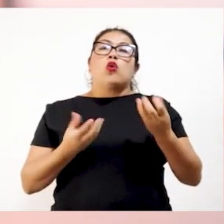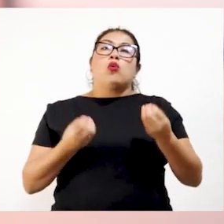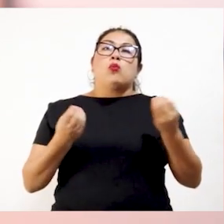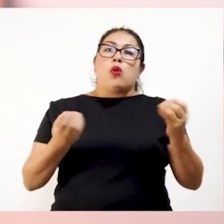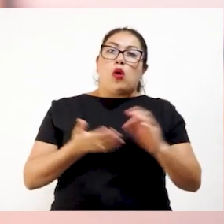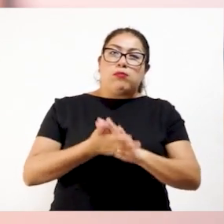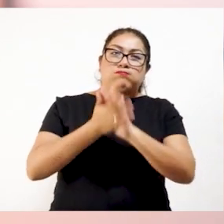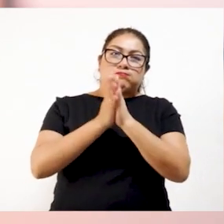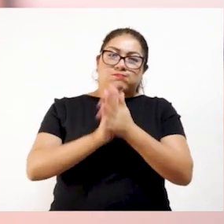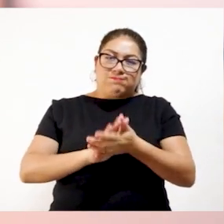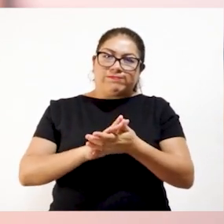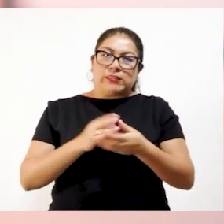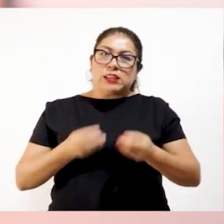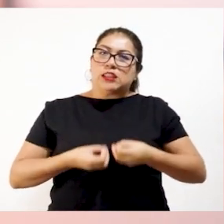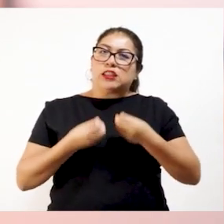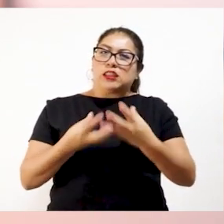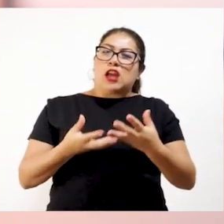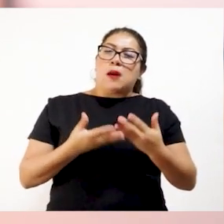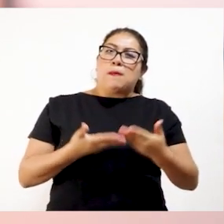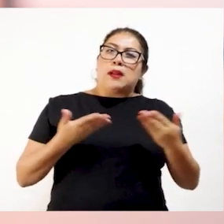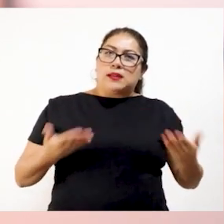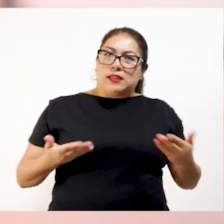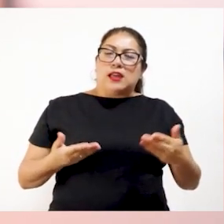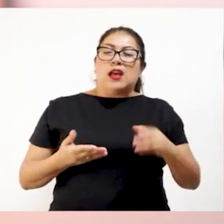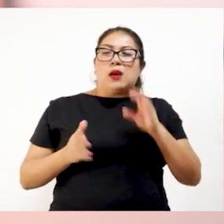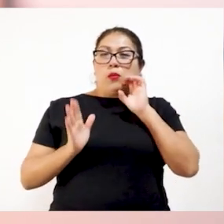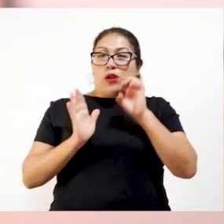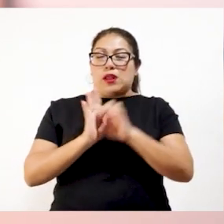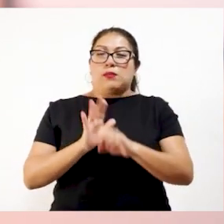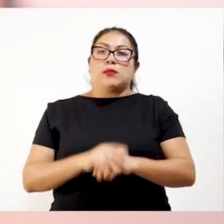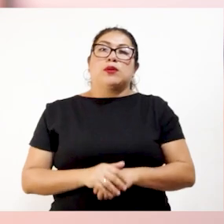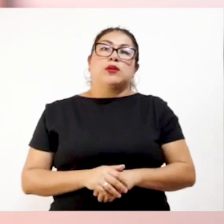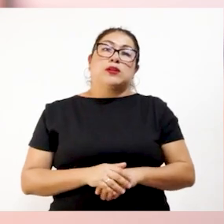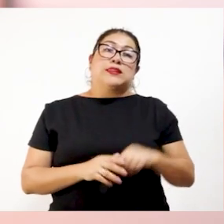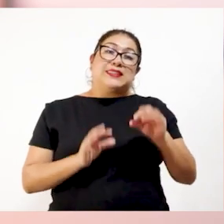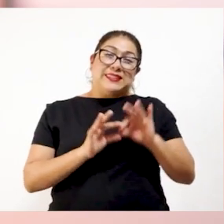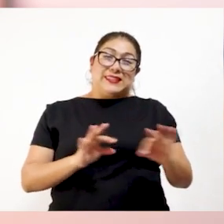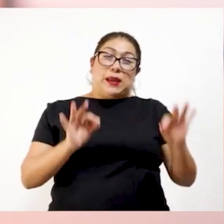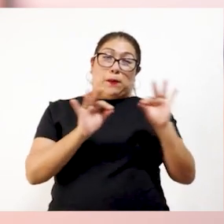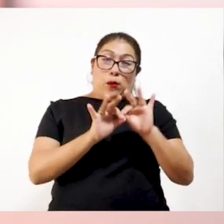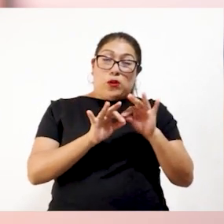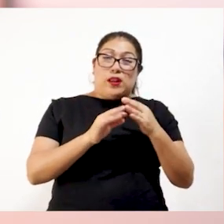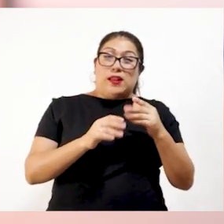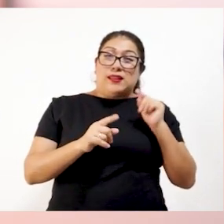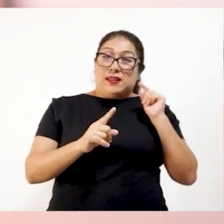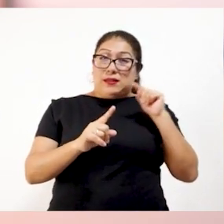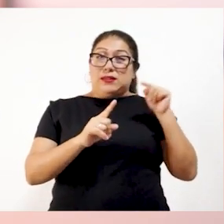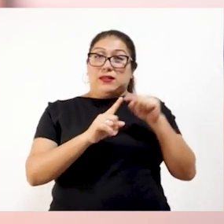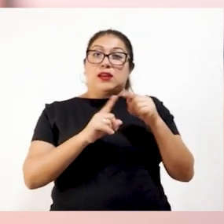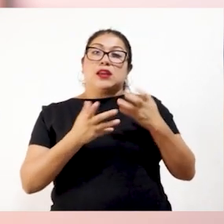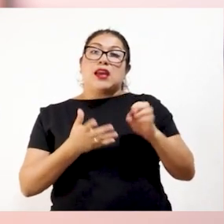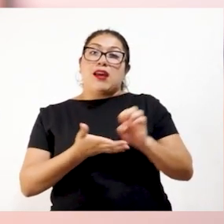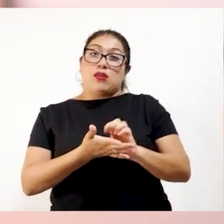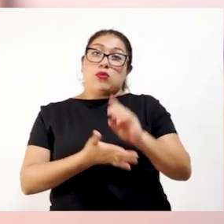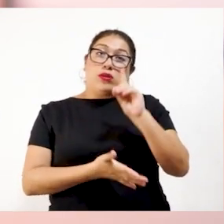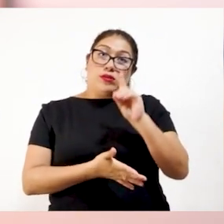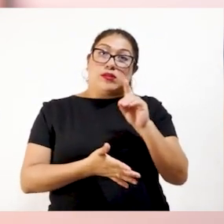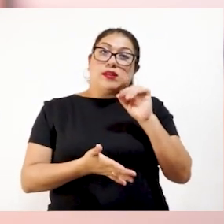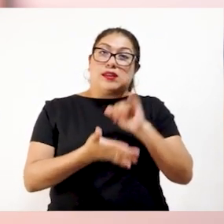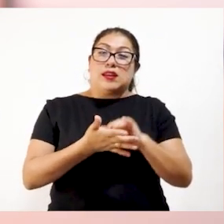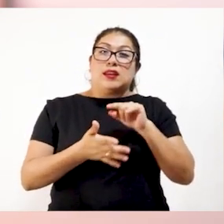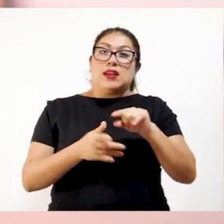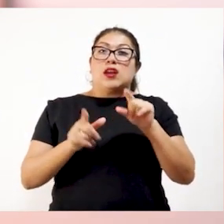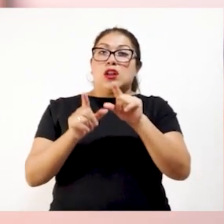la materializamos, por así decirlo, a través de una figura que para nosotros es la piedra angular en todo este trabajo en favor de la